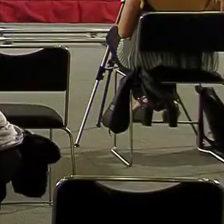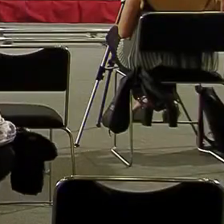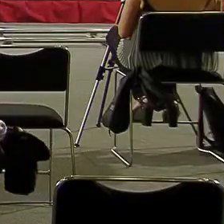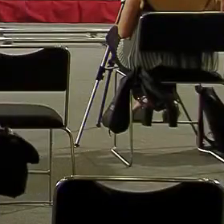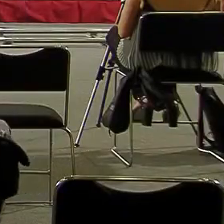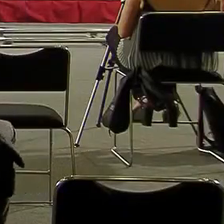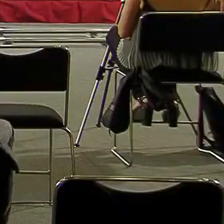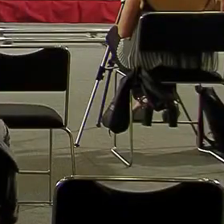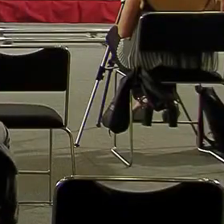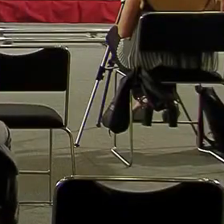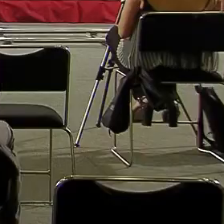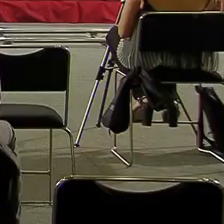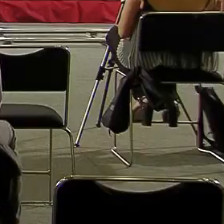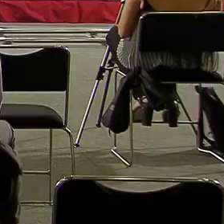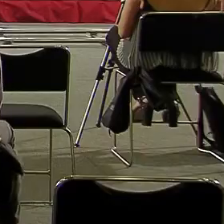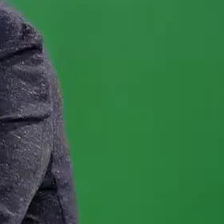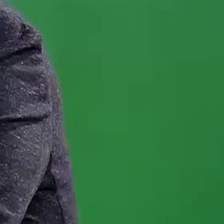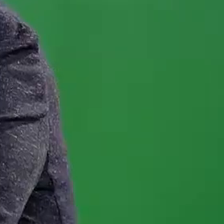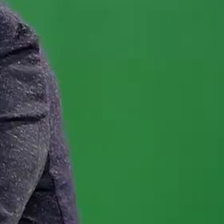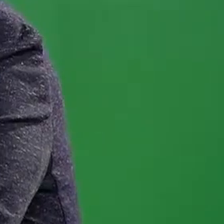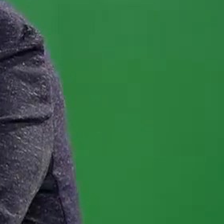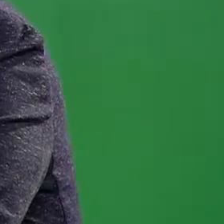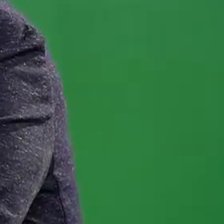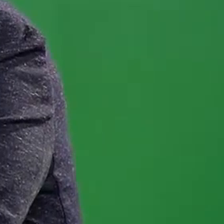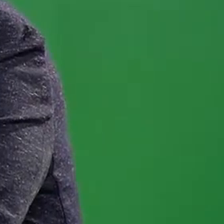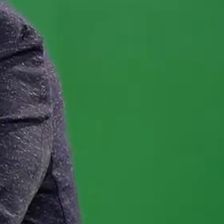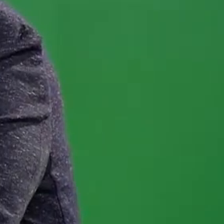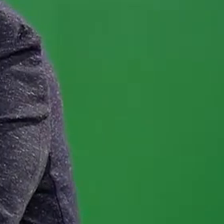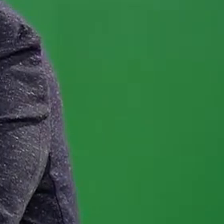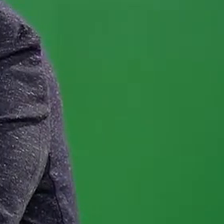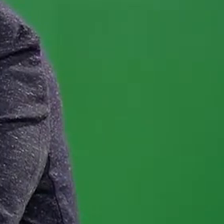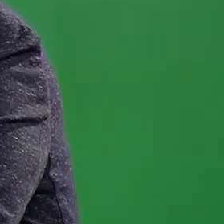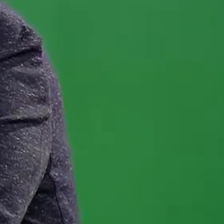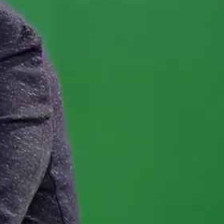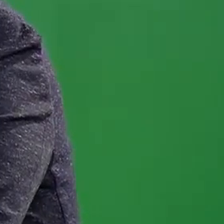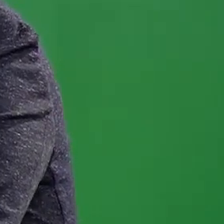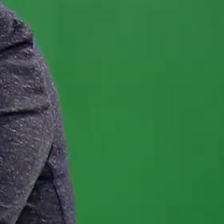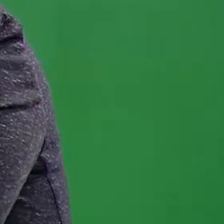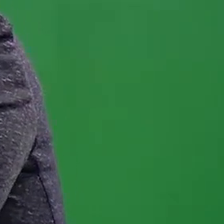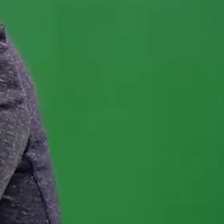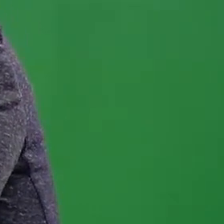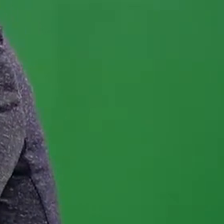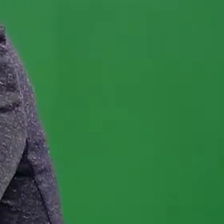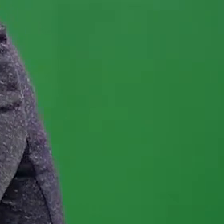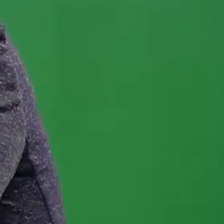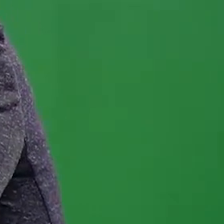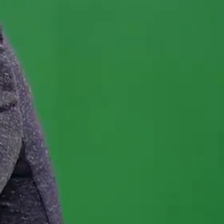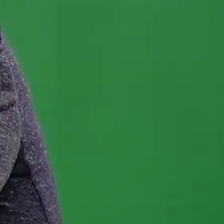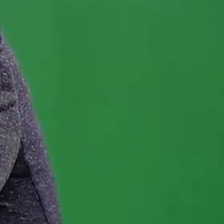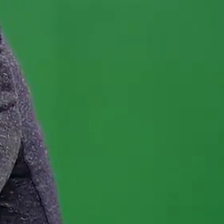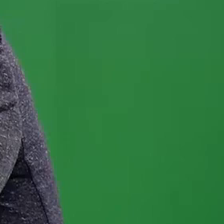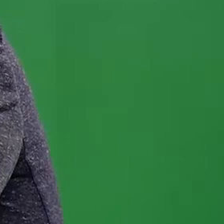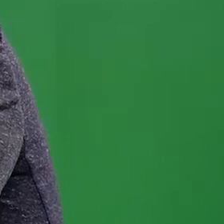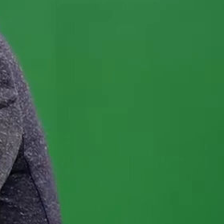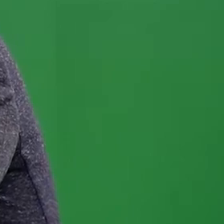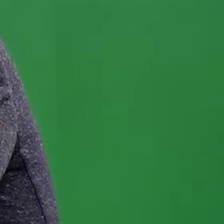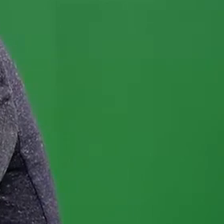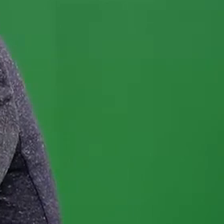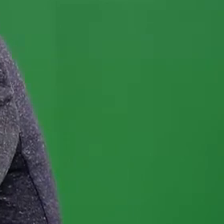internet, de los canales de YouTube o de alguna otra red social que pudiera estar